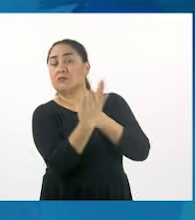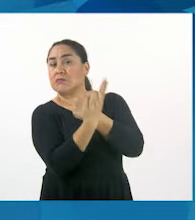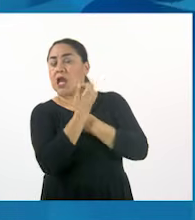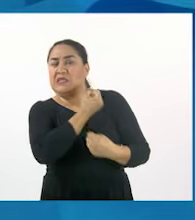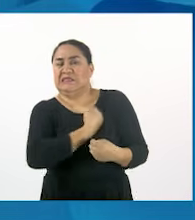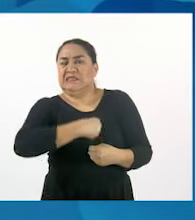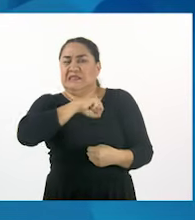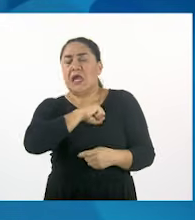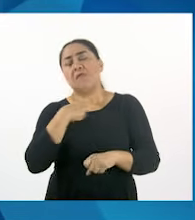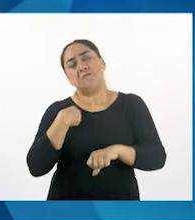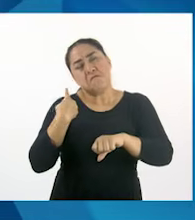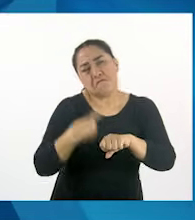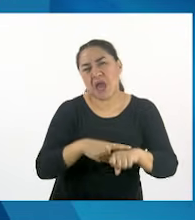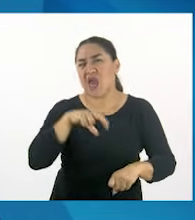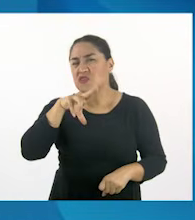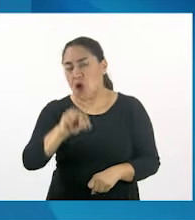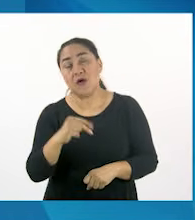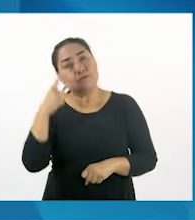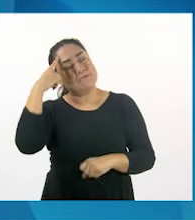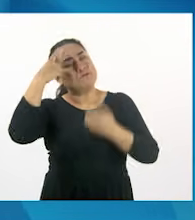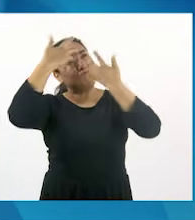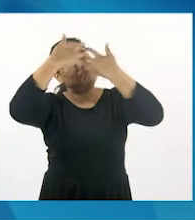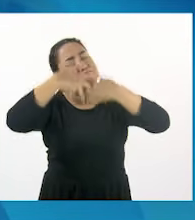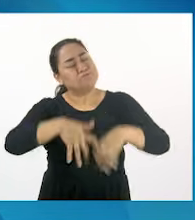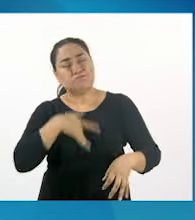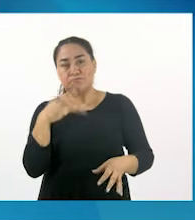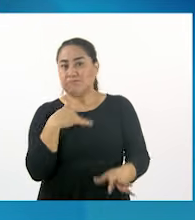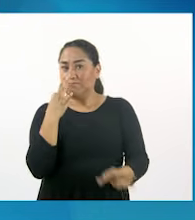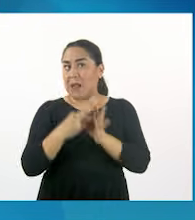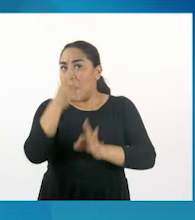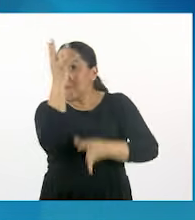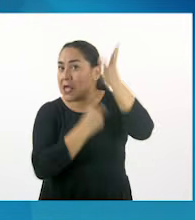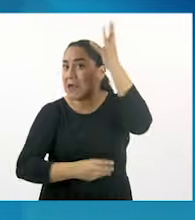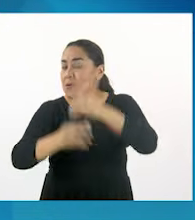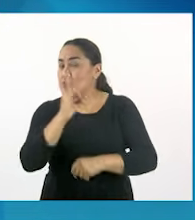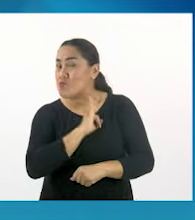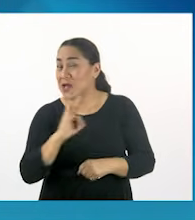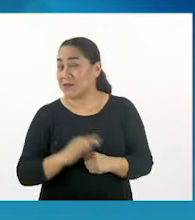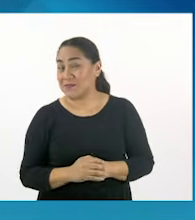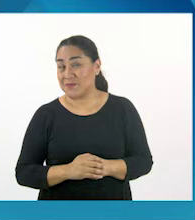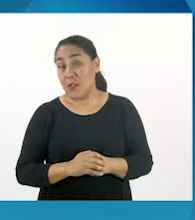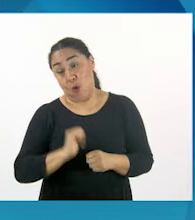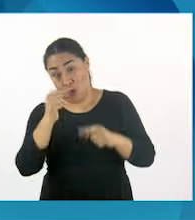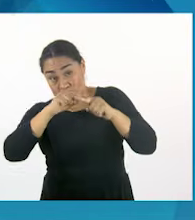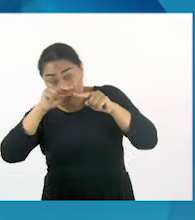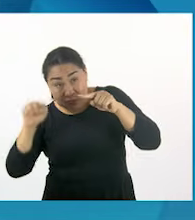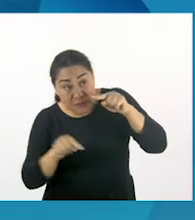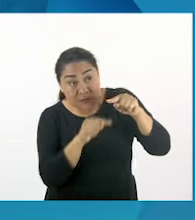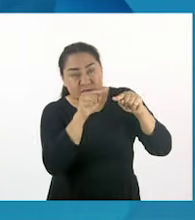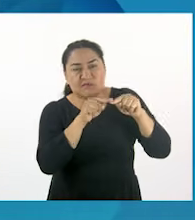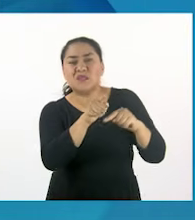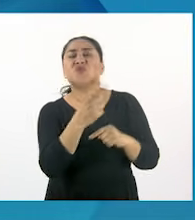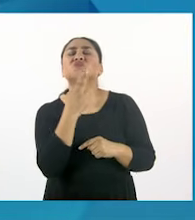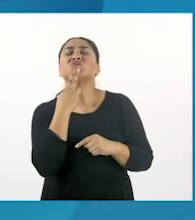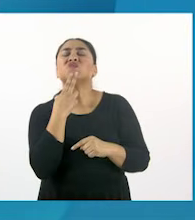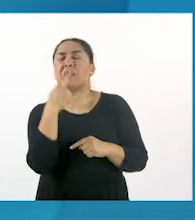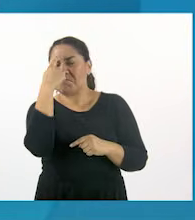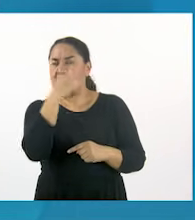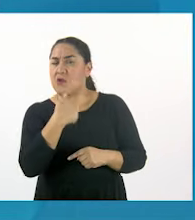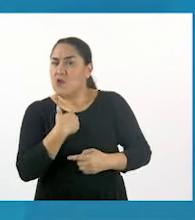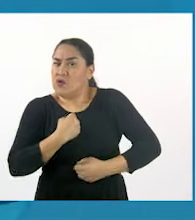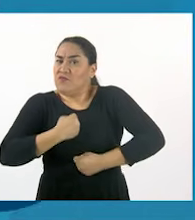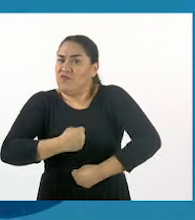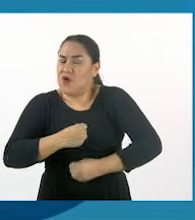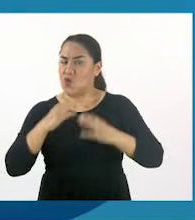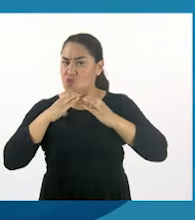a que no me enferme y a que mi mente esté lista para aprender. Estos otros sirven para que mi cuerpo esté fuerte